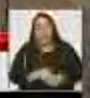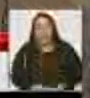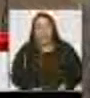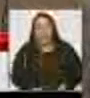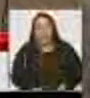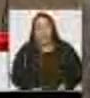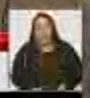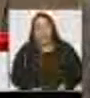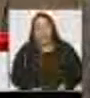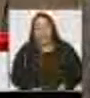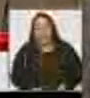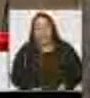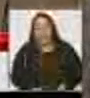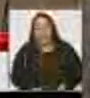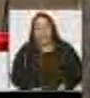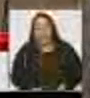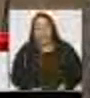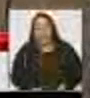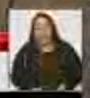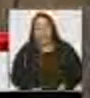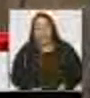Lombardi, Maritza Glave.